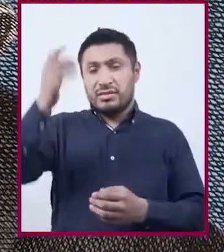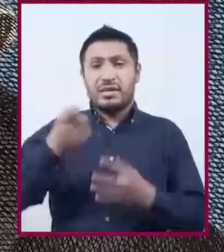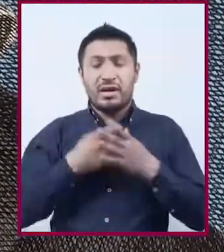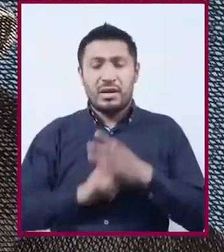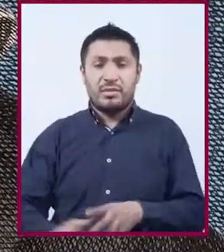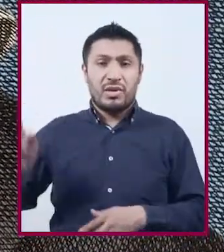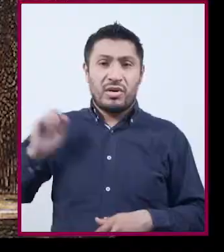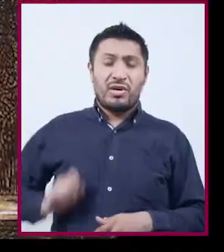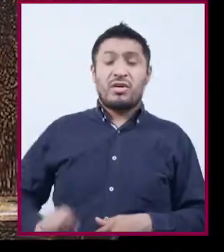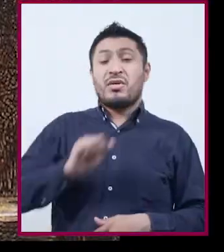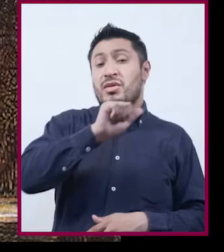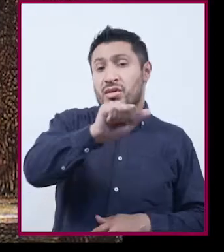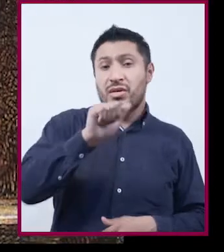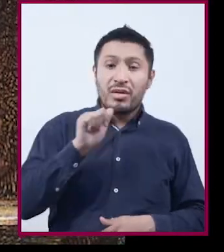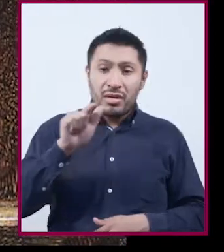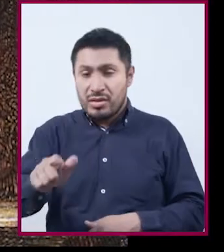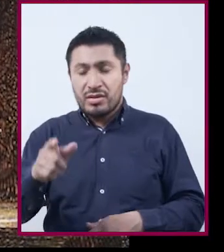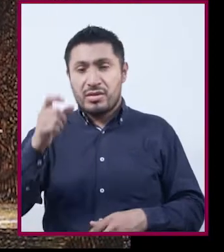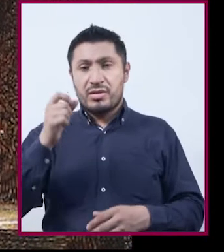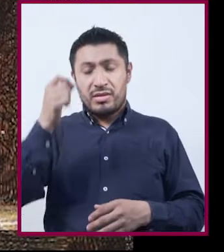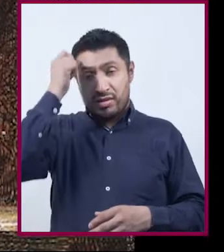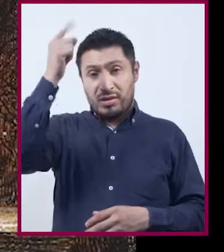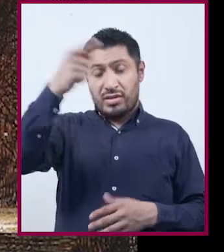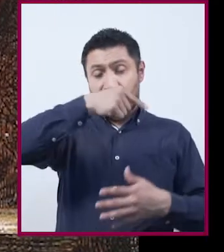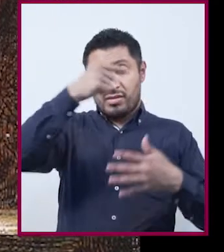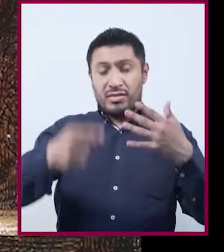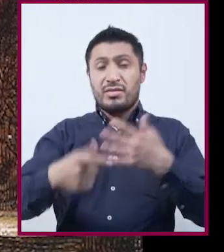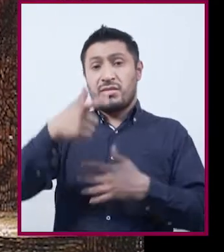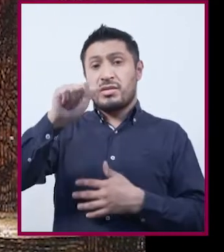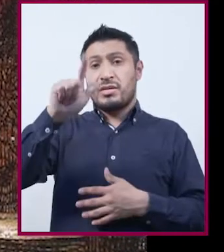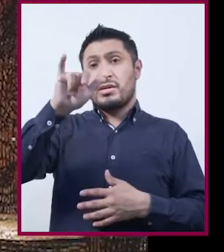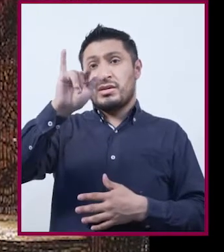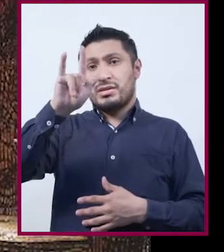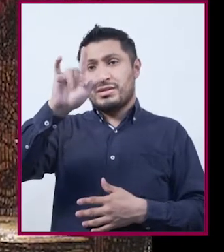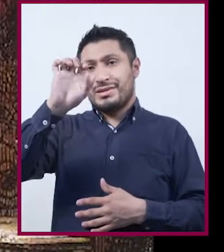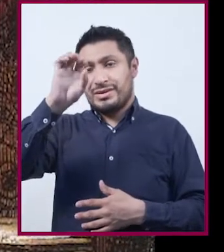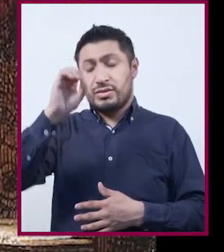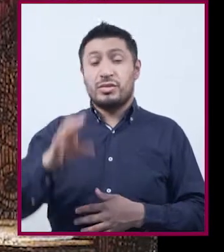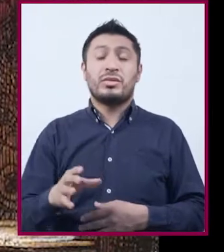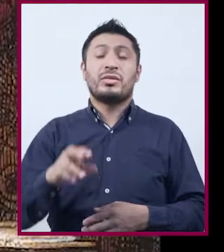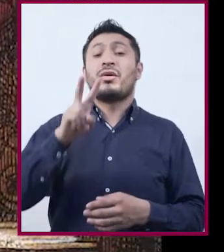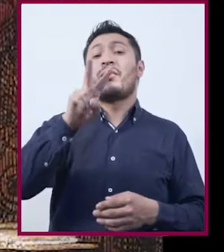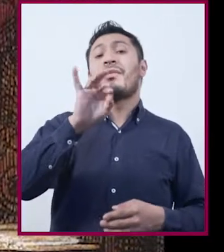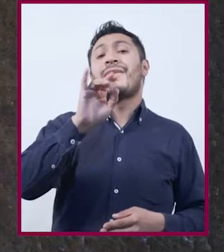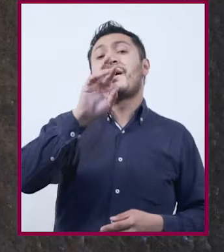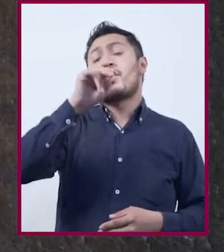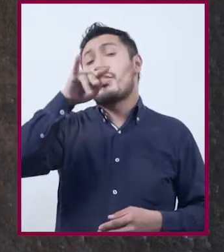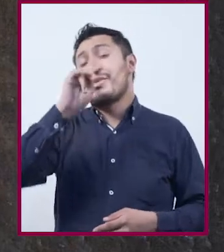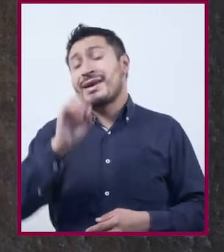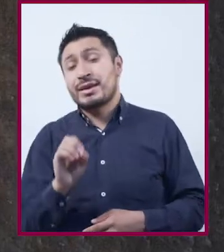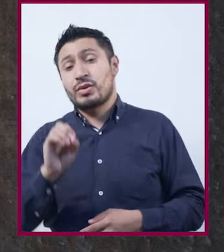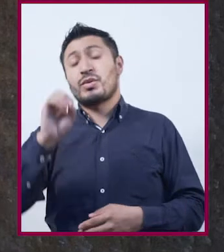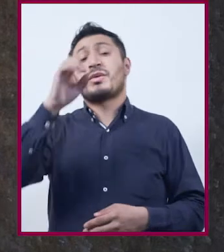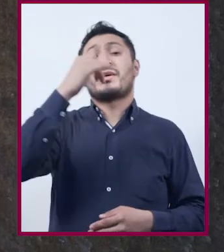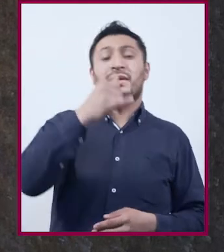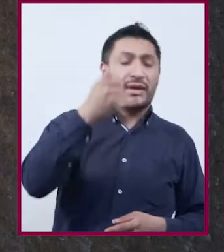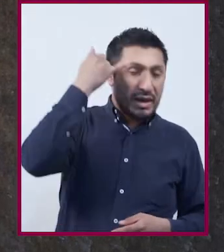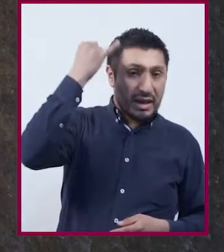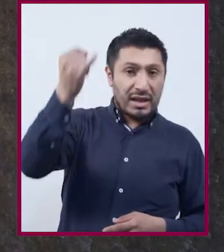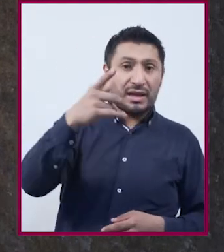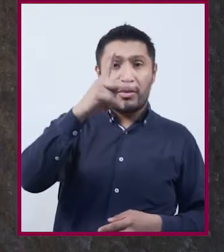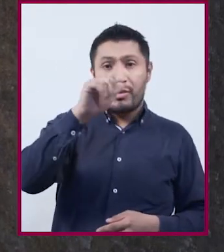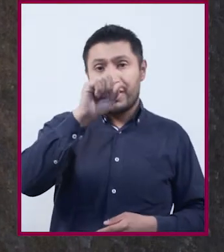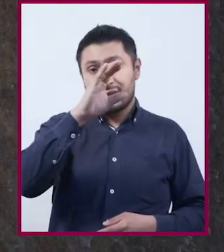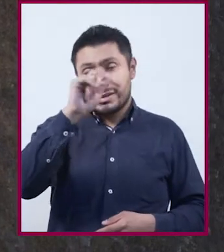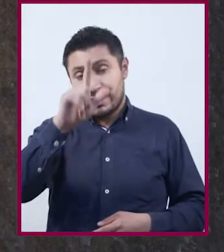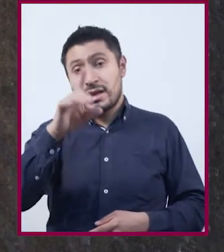siglos XVI y XVII, con los inventos de Galileo para medir la temperatura, el barómetro de Torricelli y